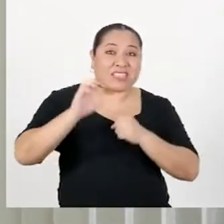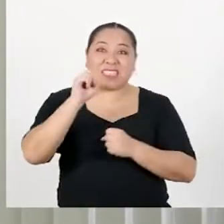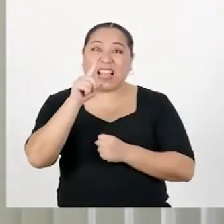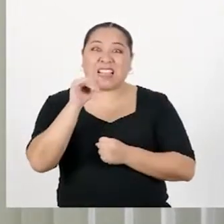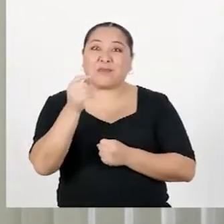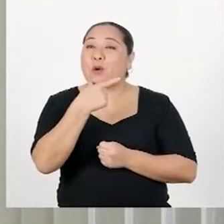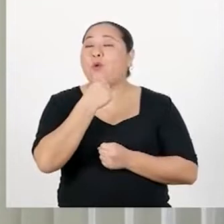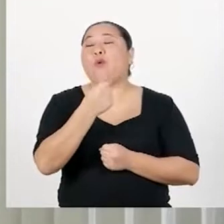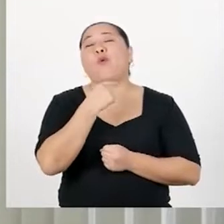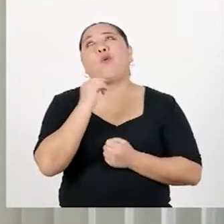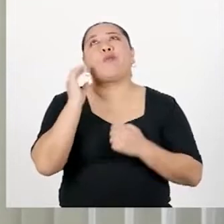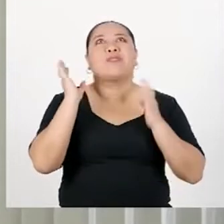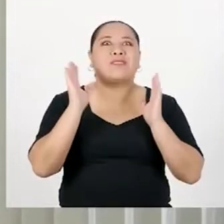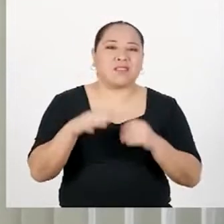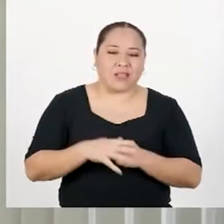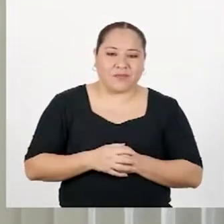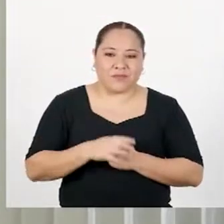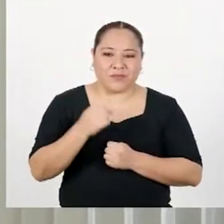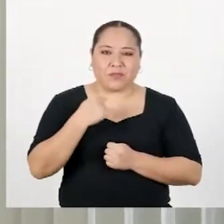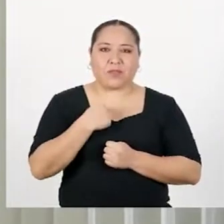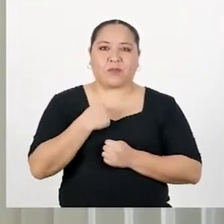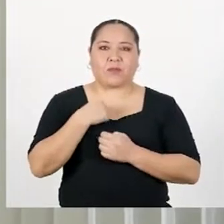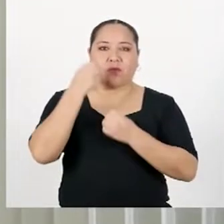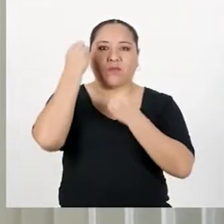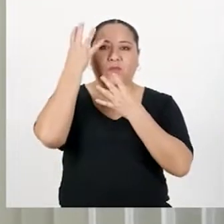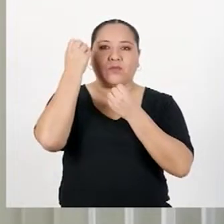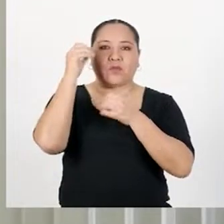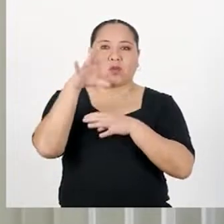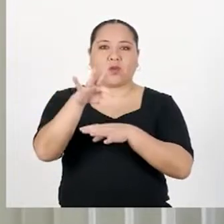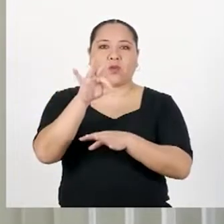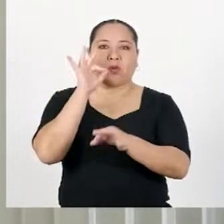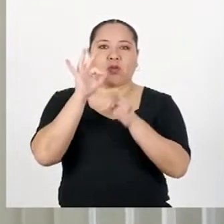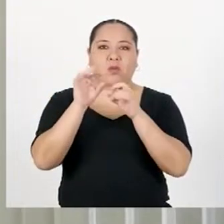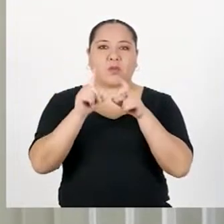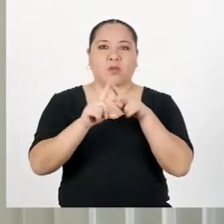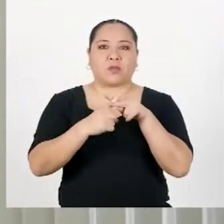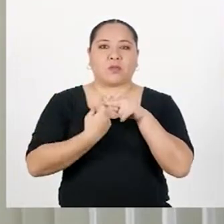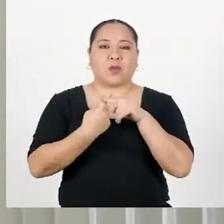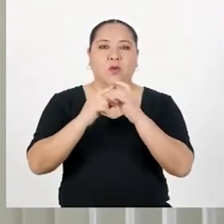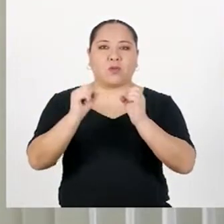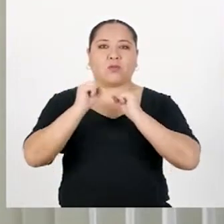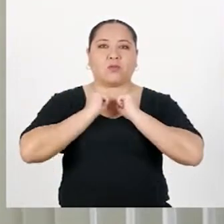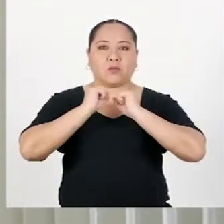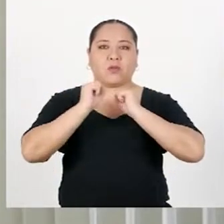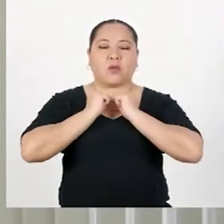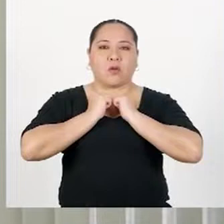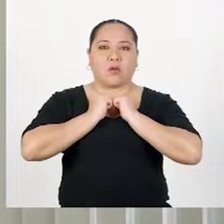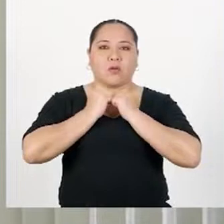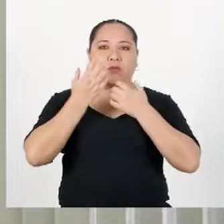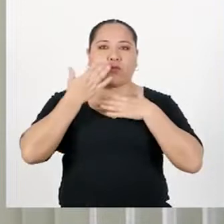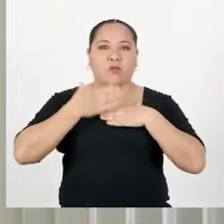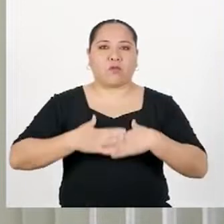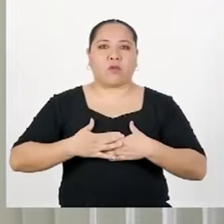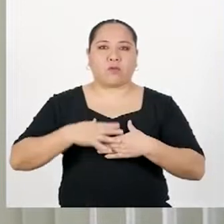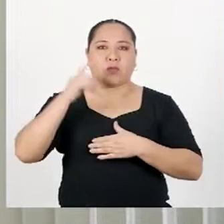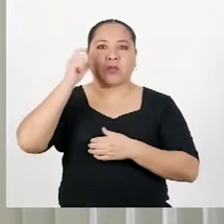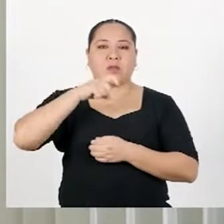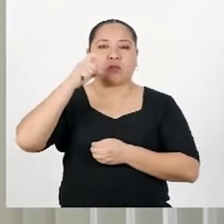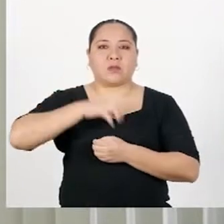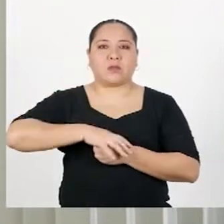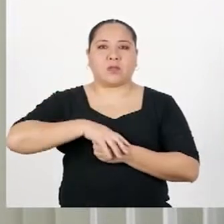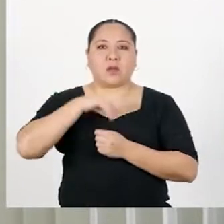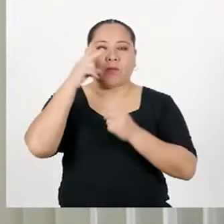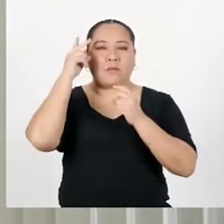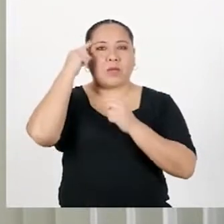que me encanta. En mi data, encuentro que para iniciar una actividad física se debe tener